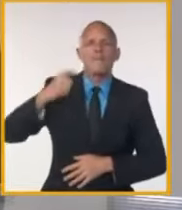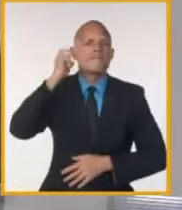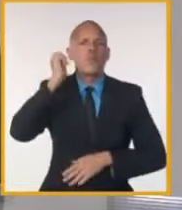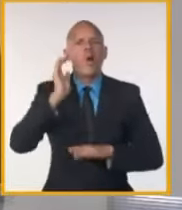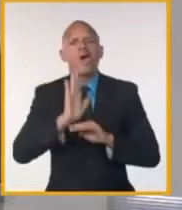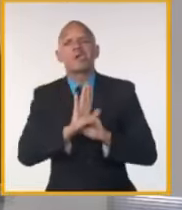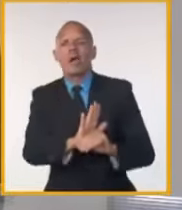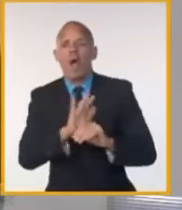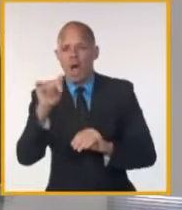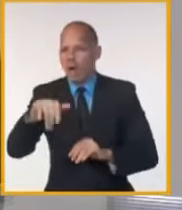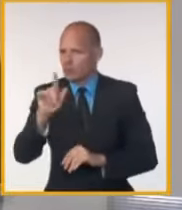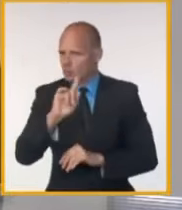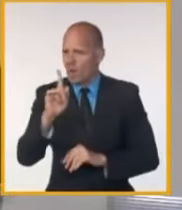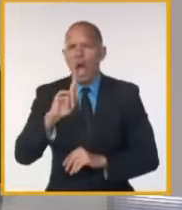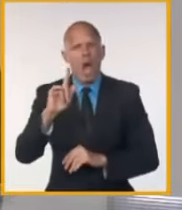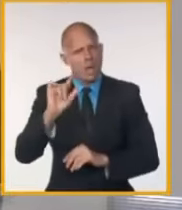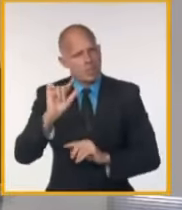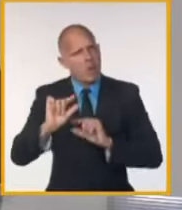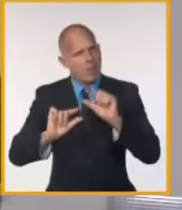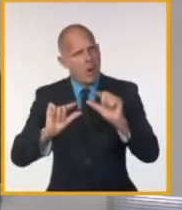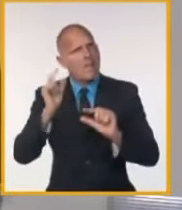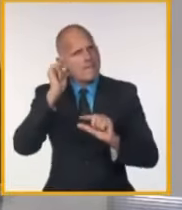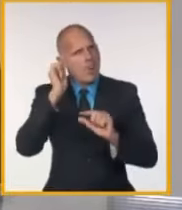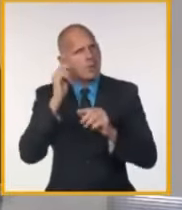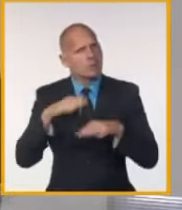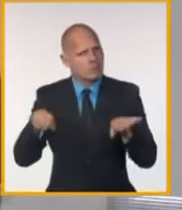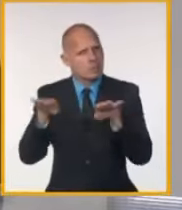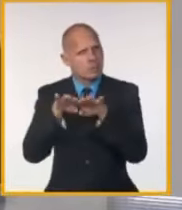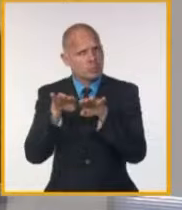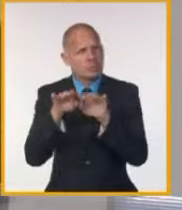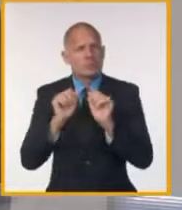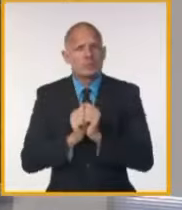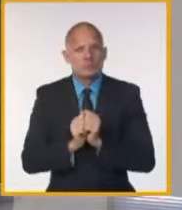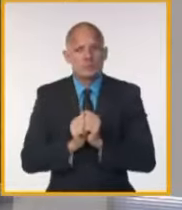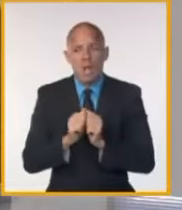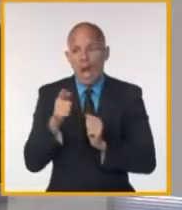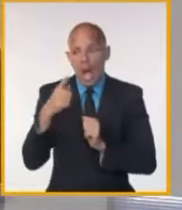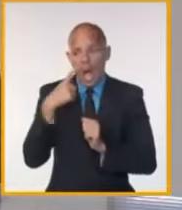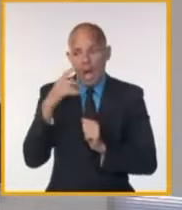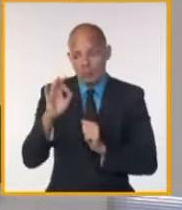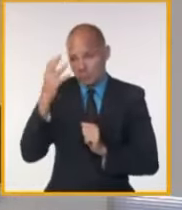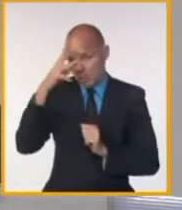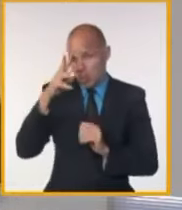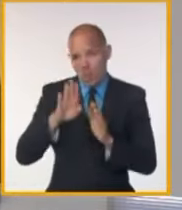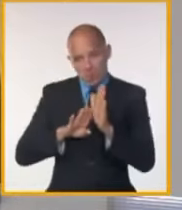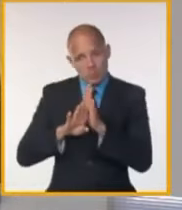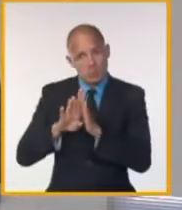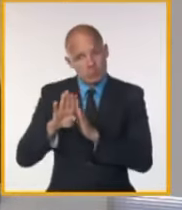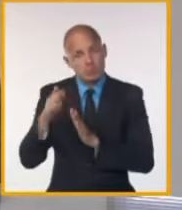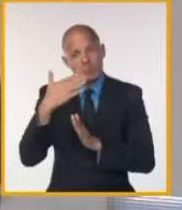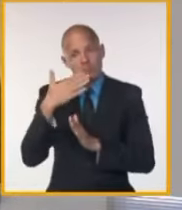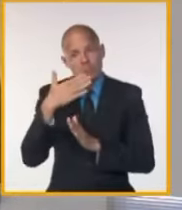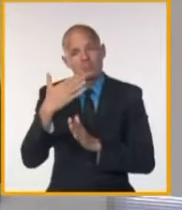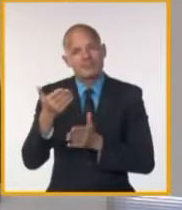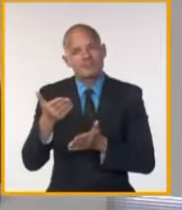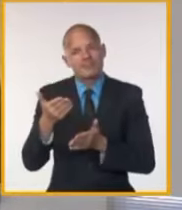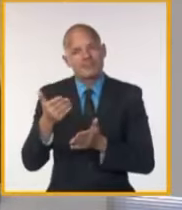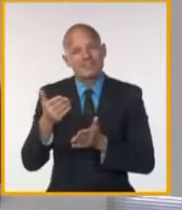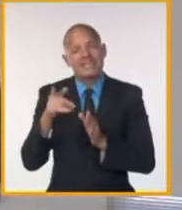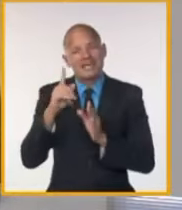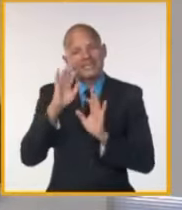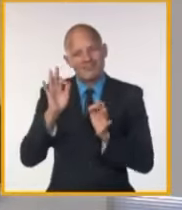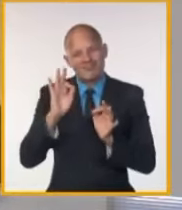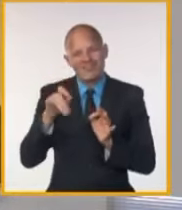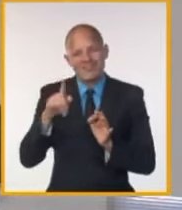del progresismo en un país que me parece que es central en la política latinoamericana como es el caso de México sobre todo por la tradición que tiene